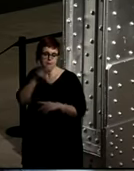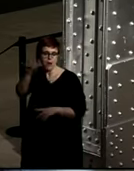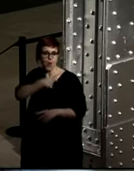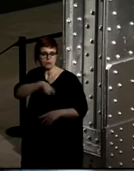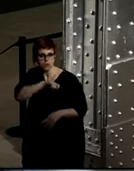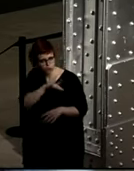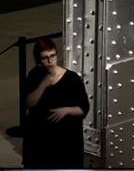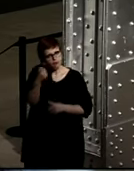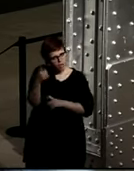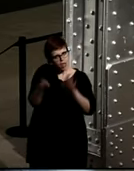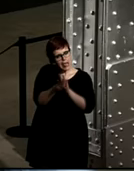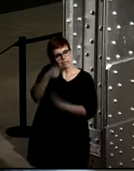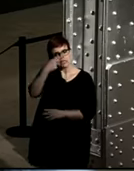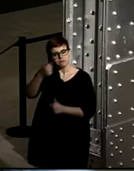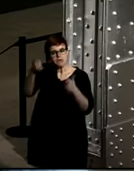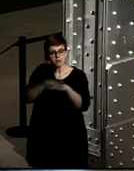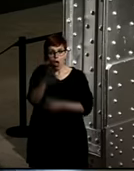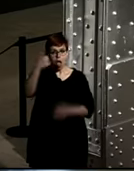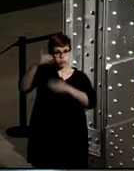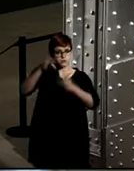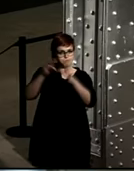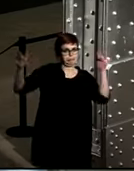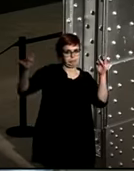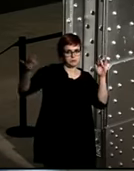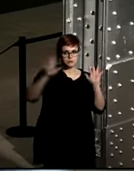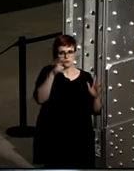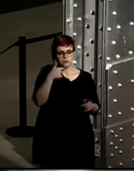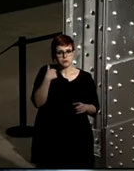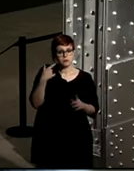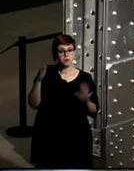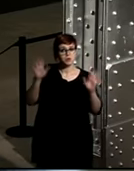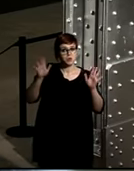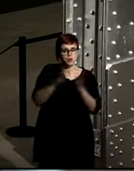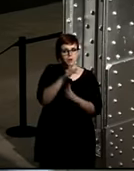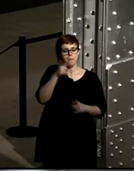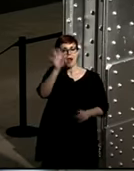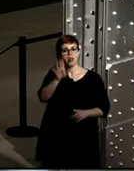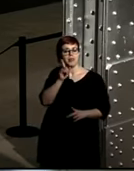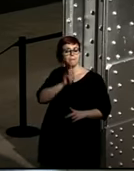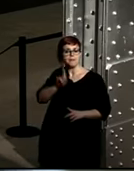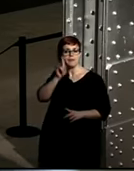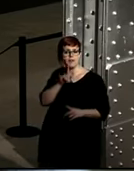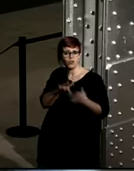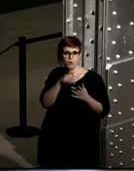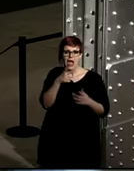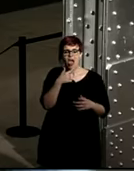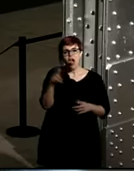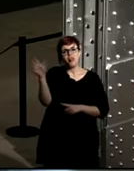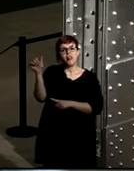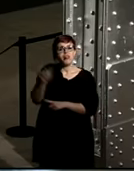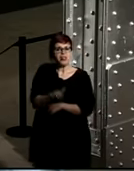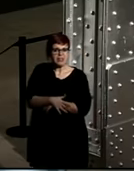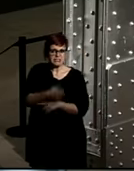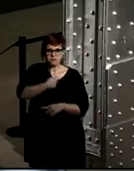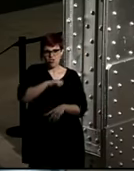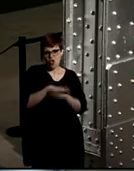muchísimo por recorrer, pero ya no estamos tan distanciados como antes, que a base de crear una mentira de que el cine español era malo y era caro, al final